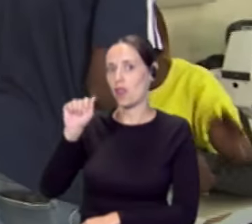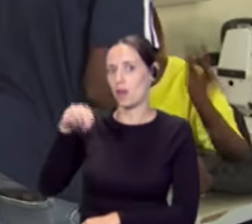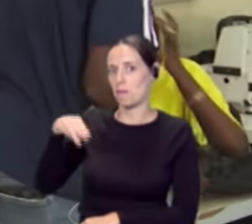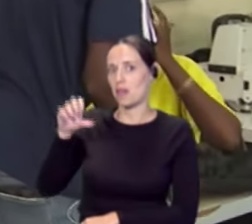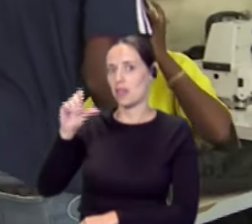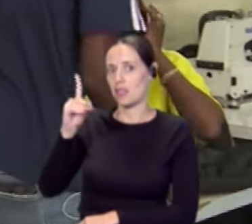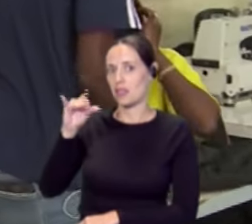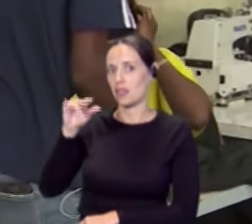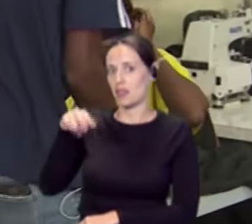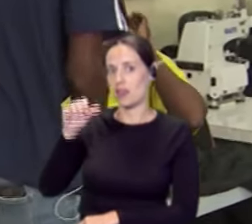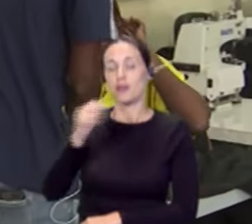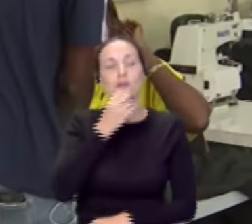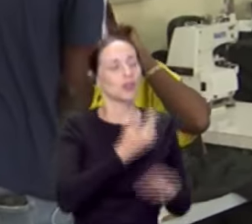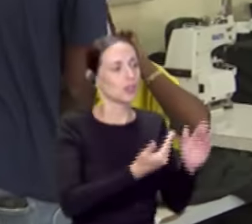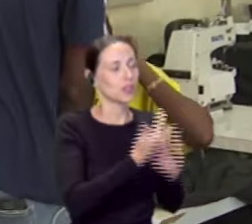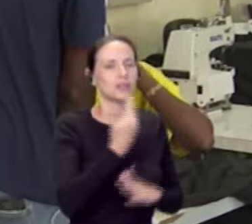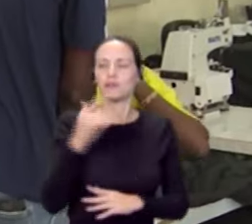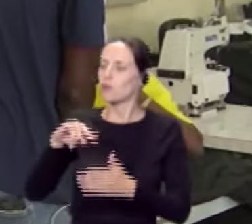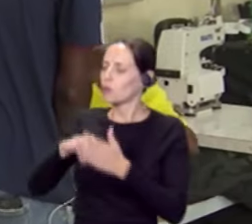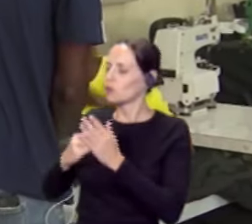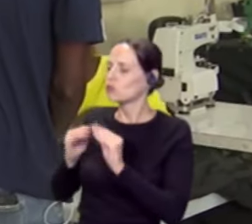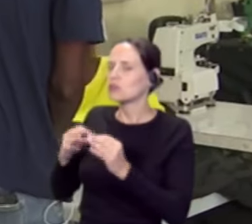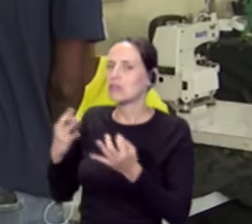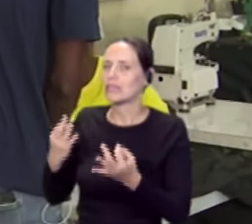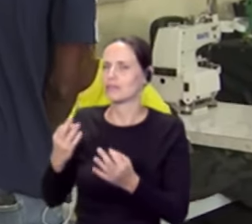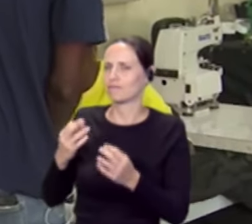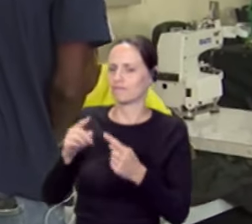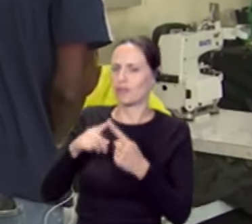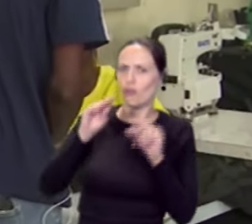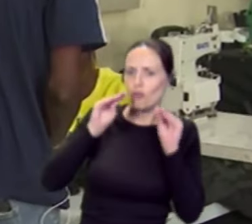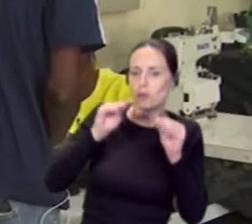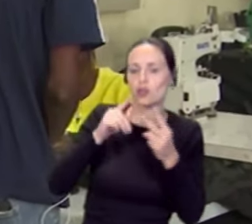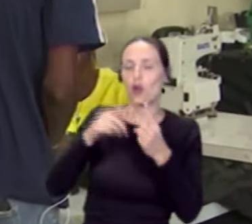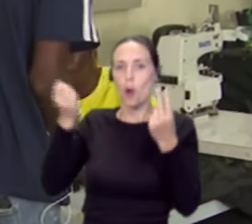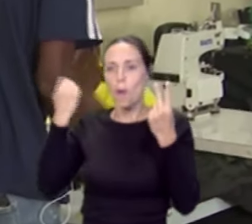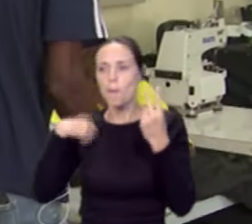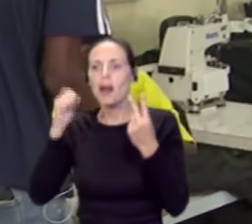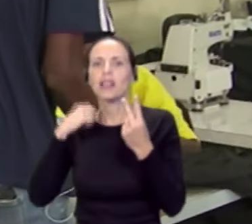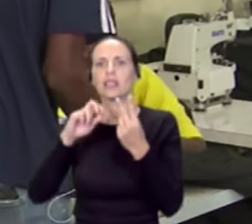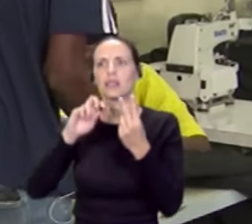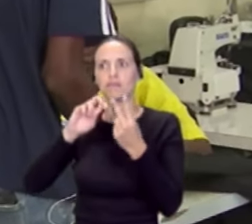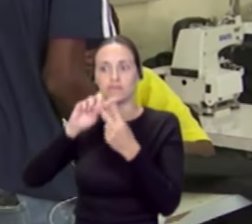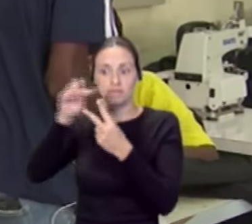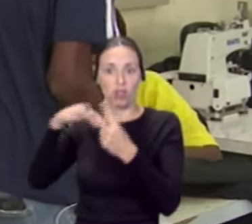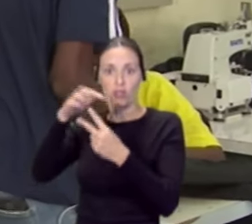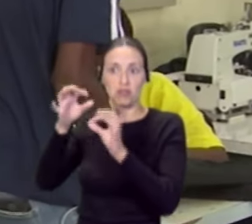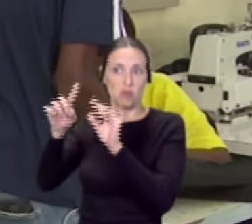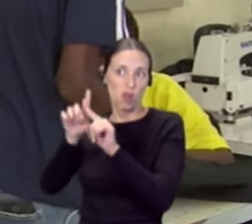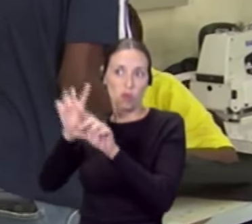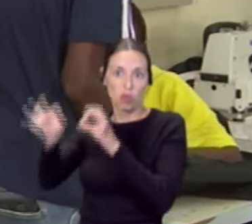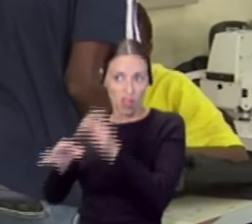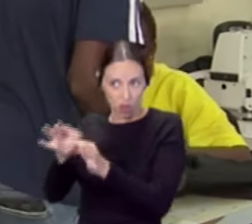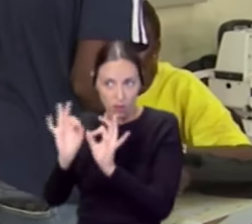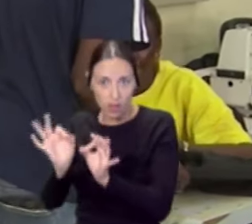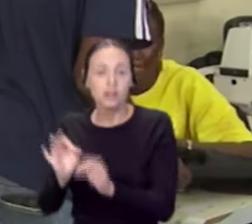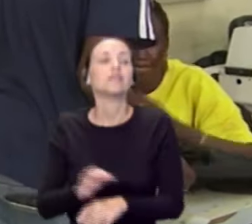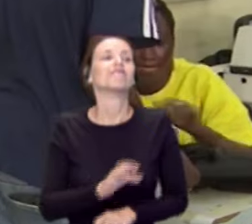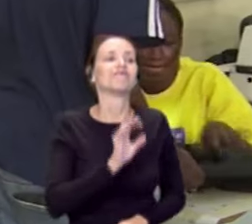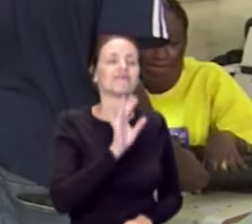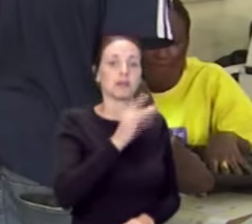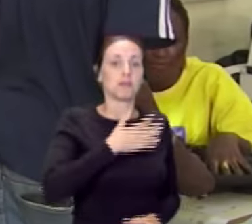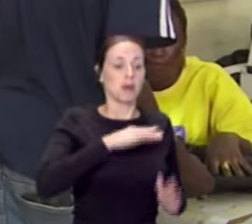días. ¿En qué consiste el proyecto de Tierra Firme? Hablamos de formación, de prácticas y cerramos un círculo. Exacto. Bueno, pues el programa Tierra Firme es un programa de